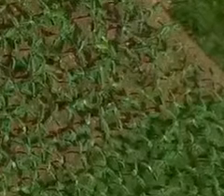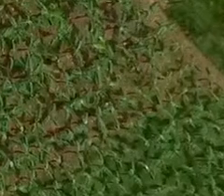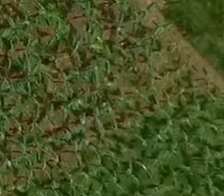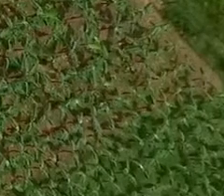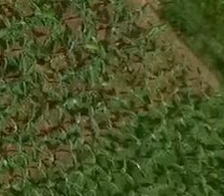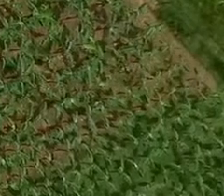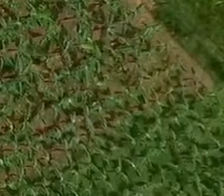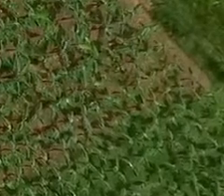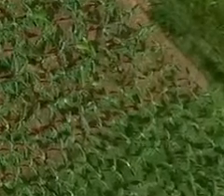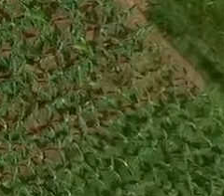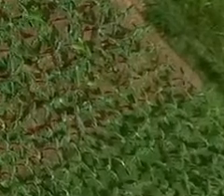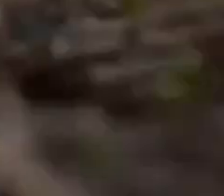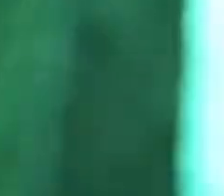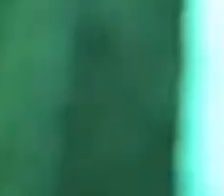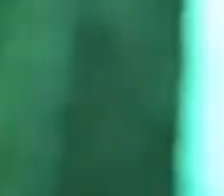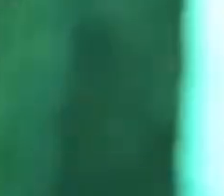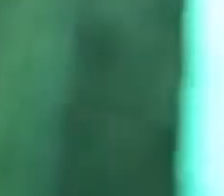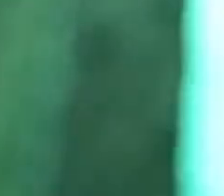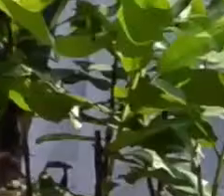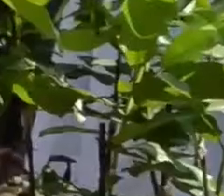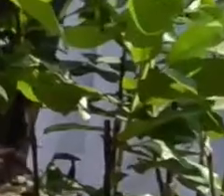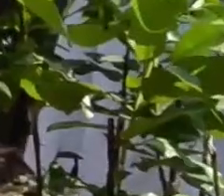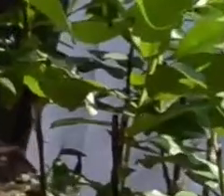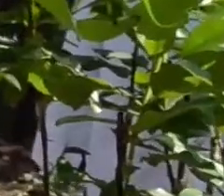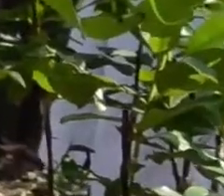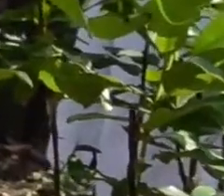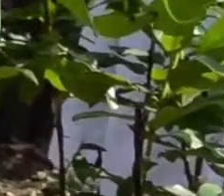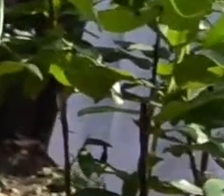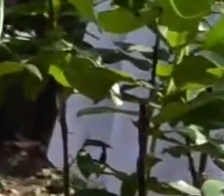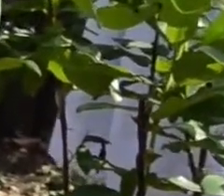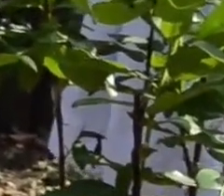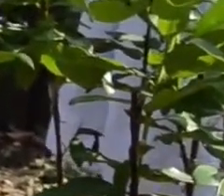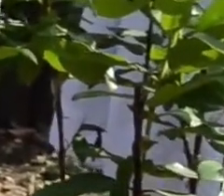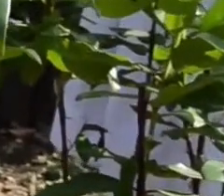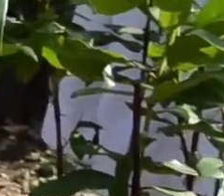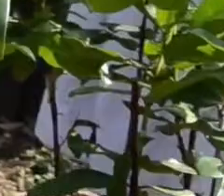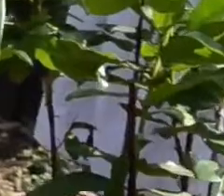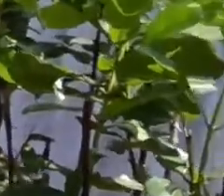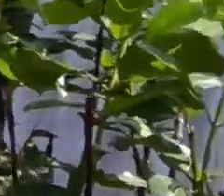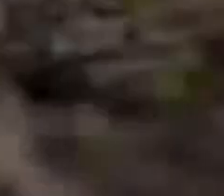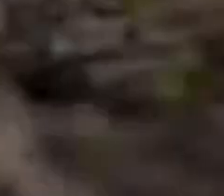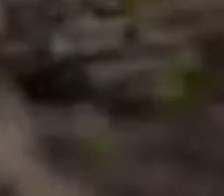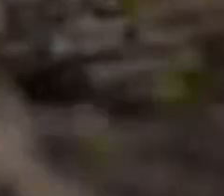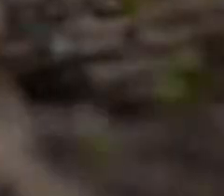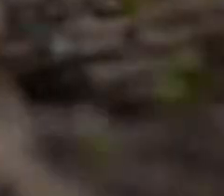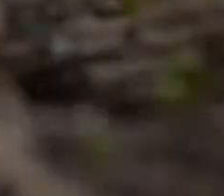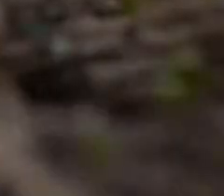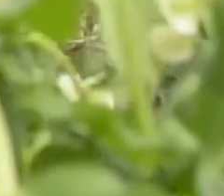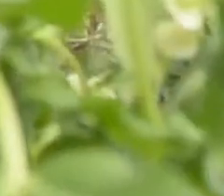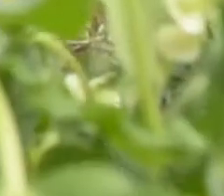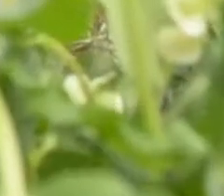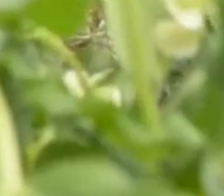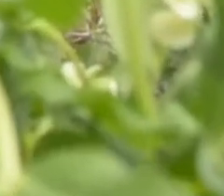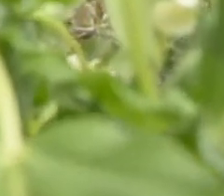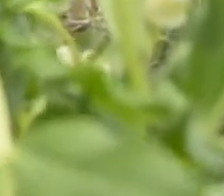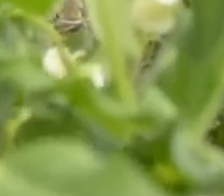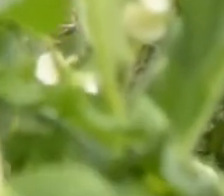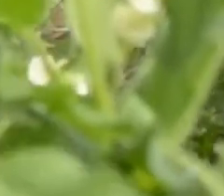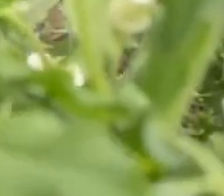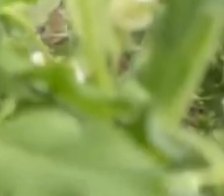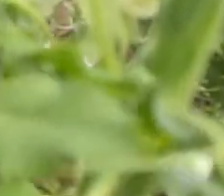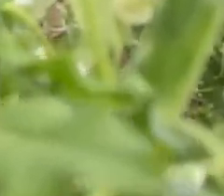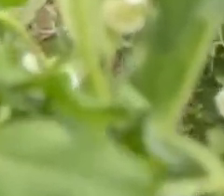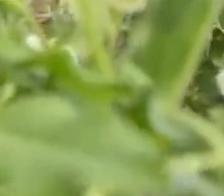Integración Centroamericana, SICA, y también se encuentra en fase de diseño el Plan para el Mercosur de la Agricultura Familiar.